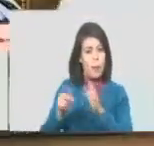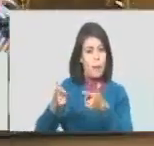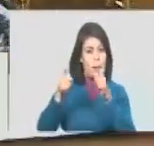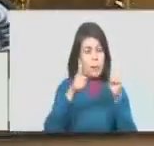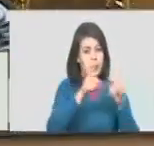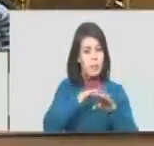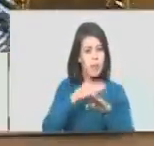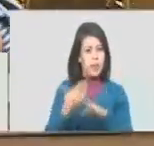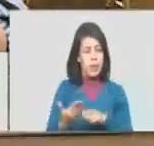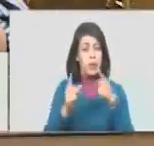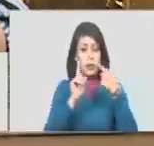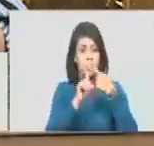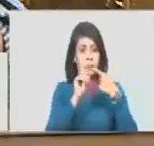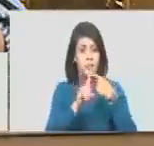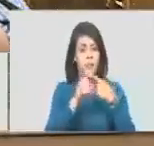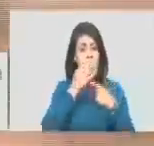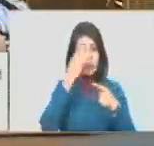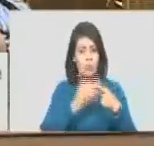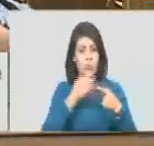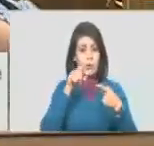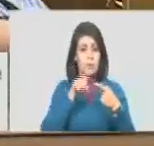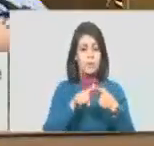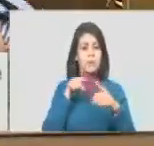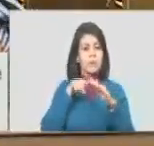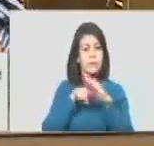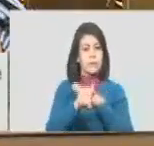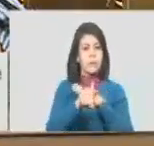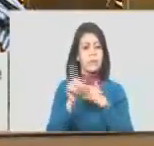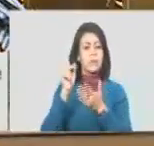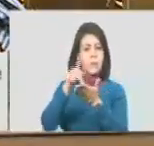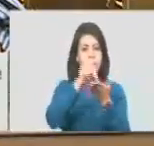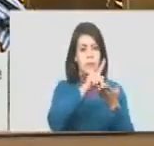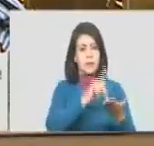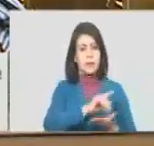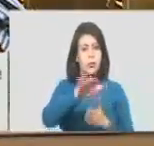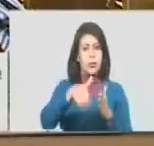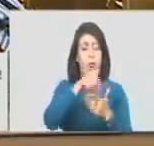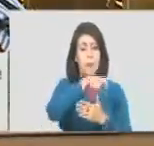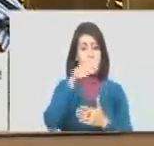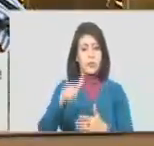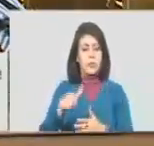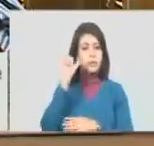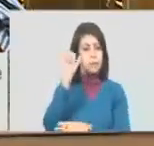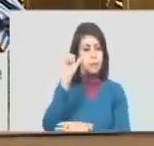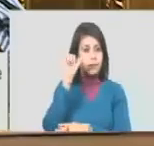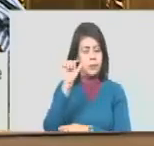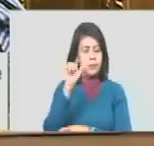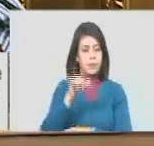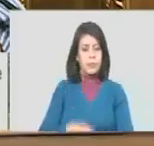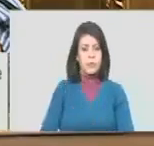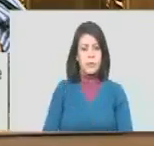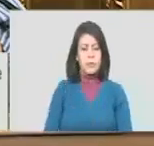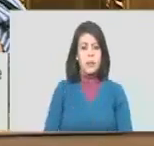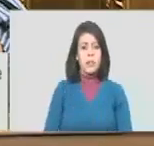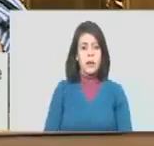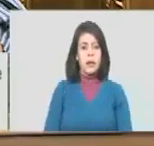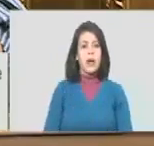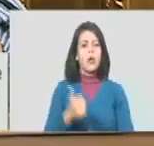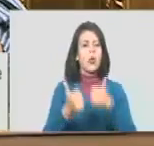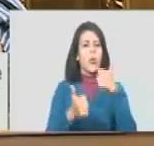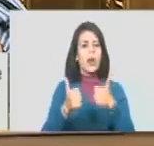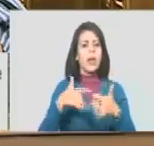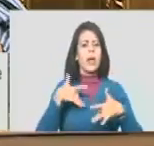pertinentes para 1. Garantizar el acceso y participación de las personas con trastorno del espectro autista a